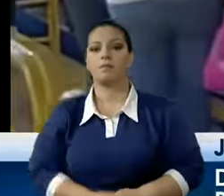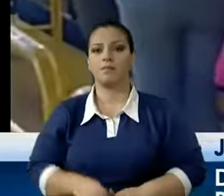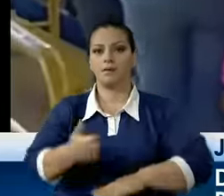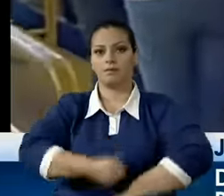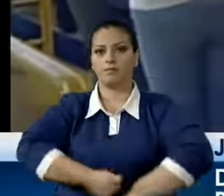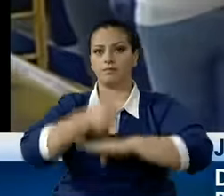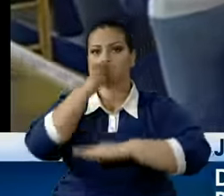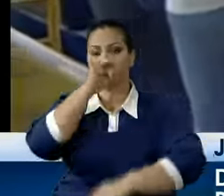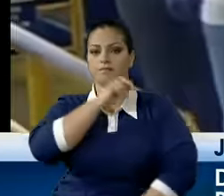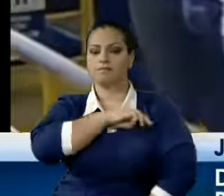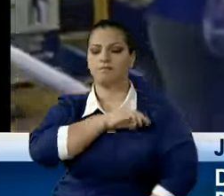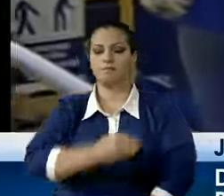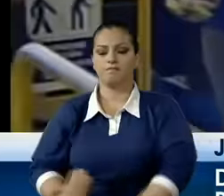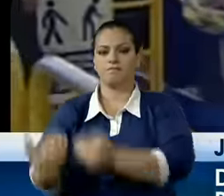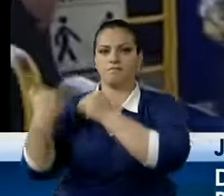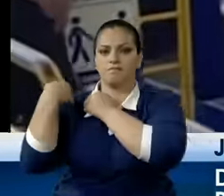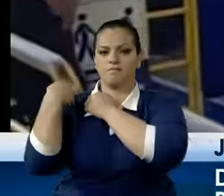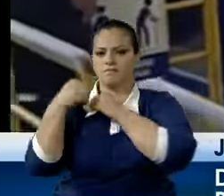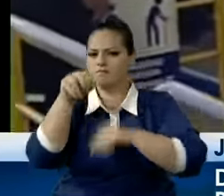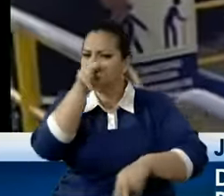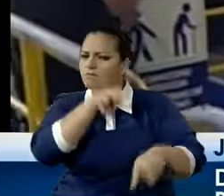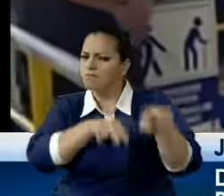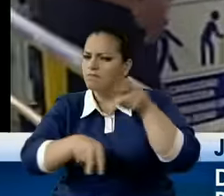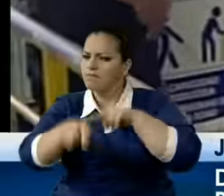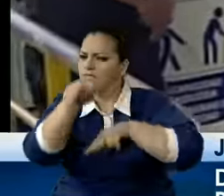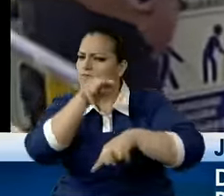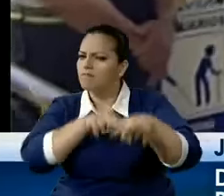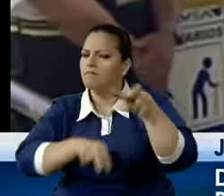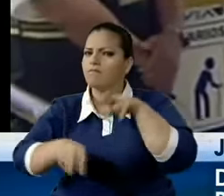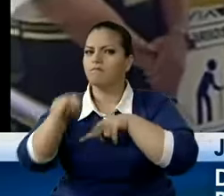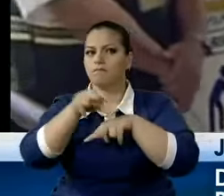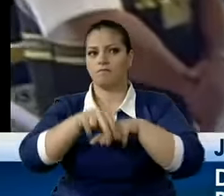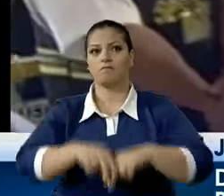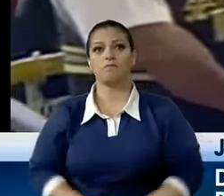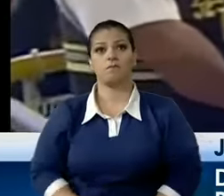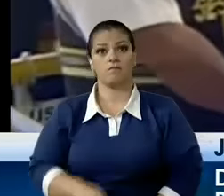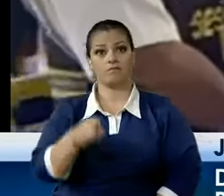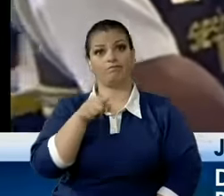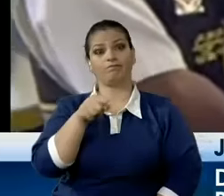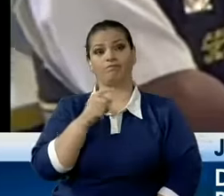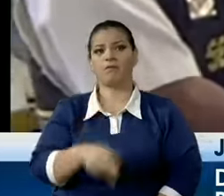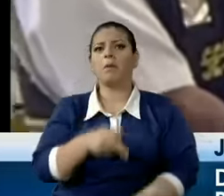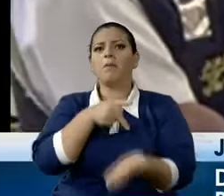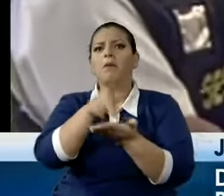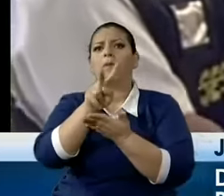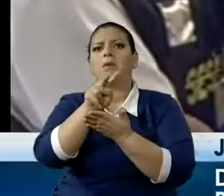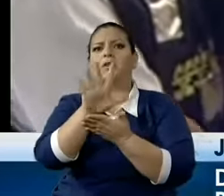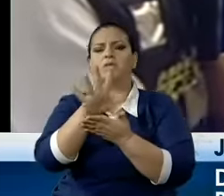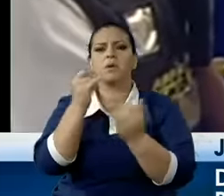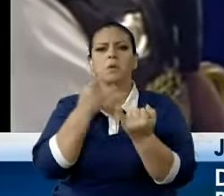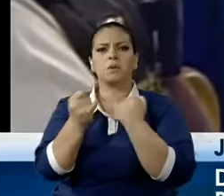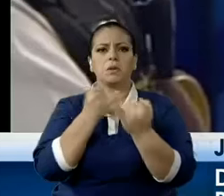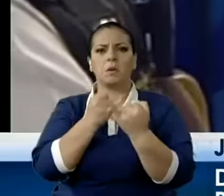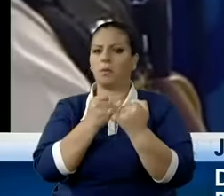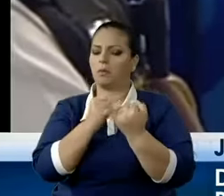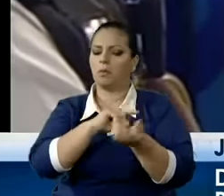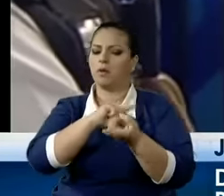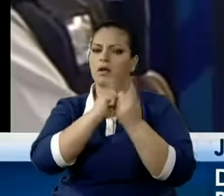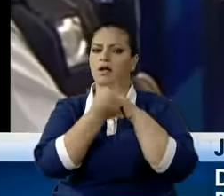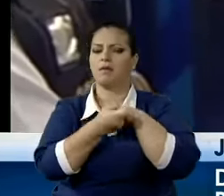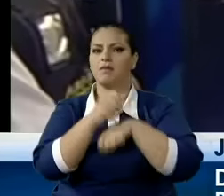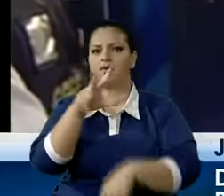de Tránsito Municipal, y por lo consiguiente también aumentará el precio del pasaje a 30 centavos. Caballero,